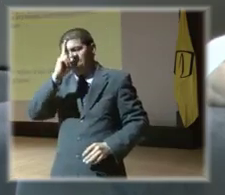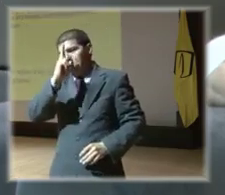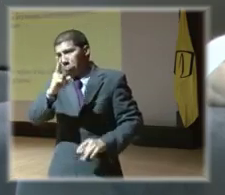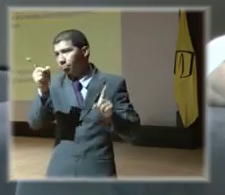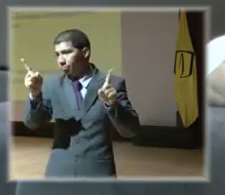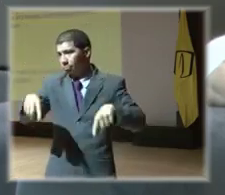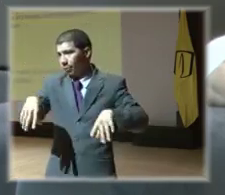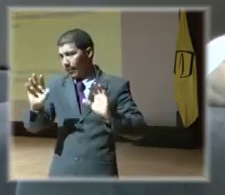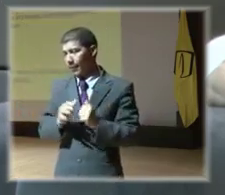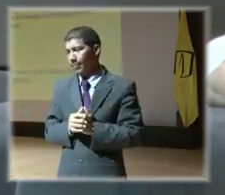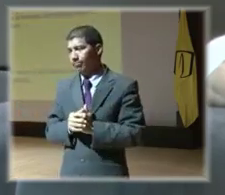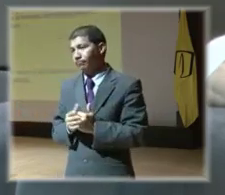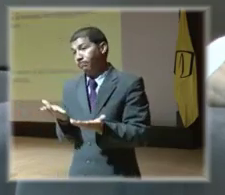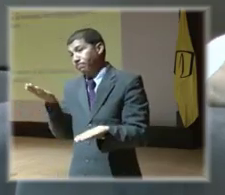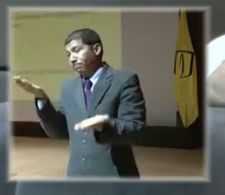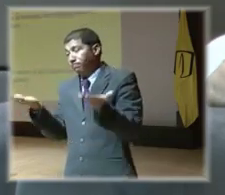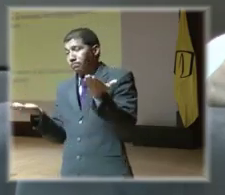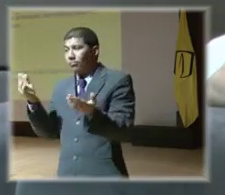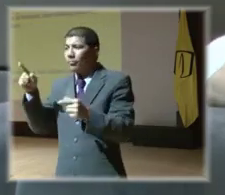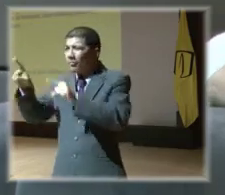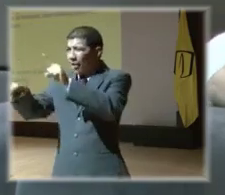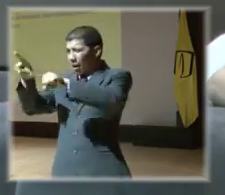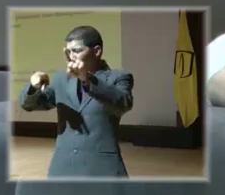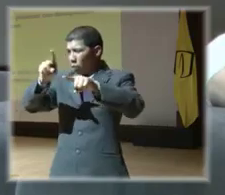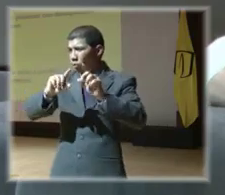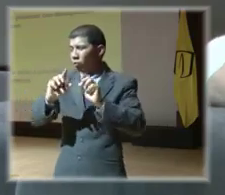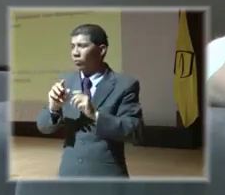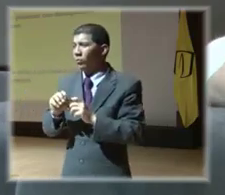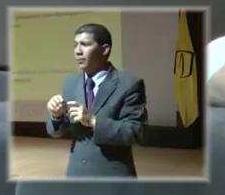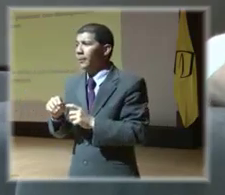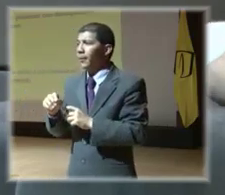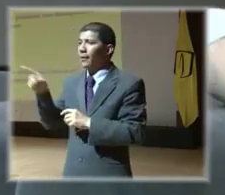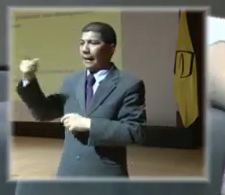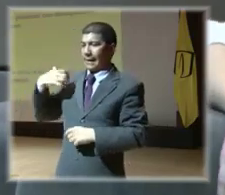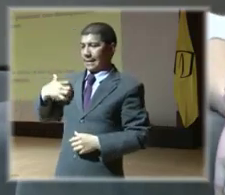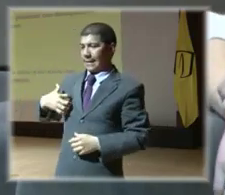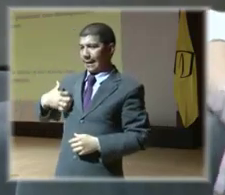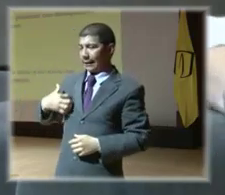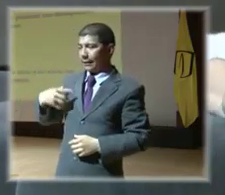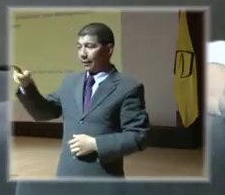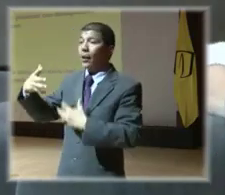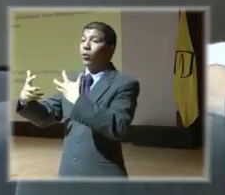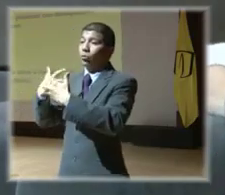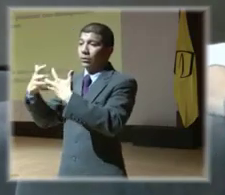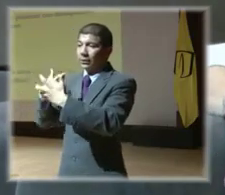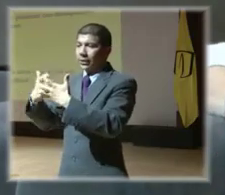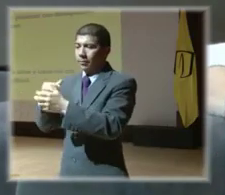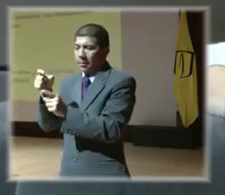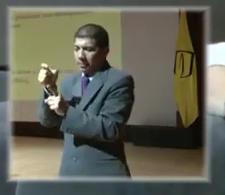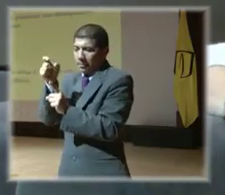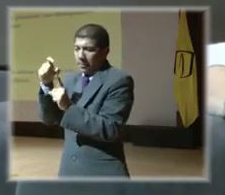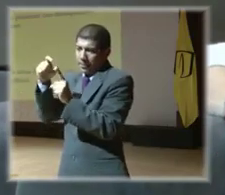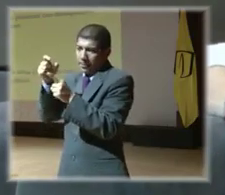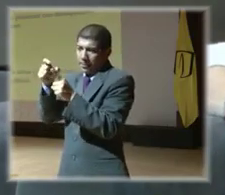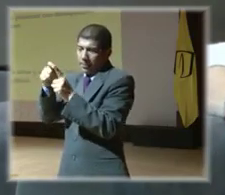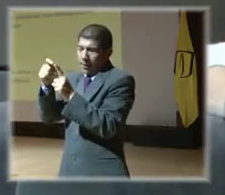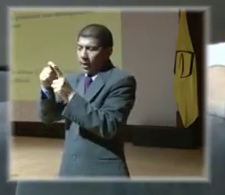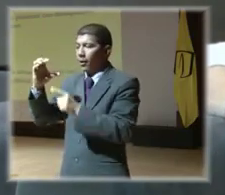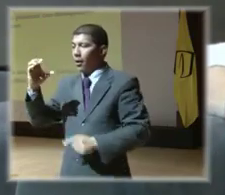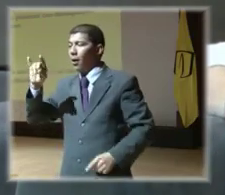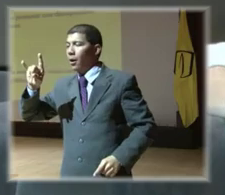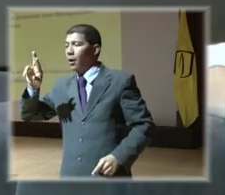Hay en algunos casos en donde no hay nadie, ¿no? En Argentina que hay un sistema que es el curador, si les digo el nombre,